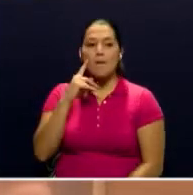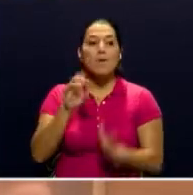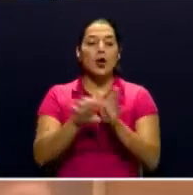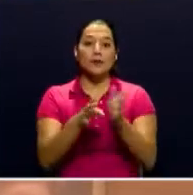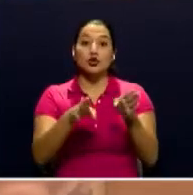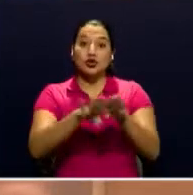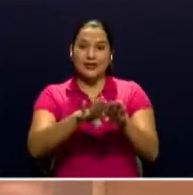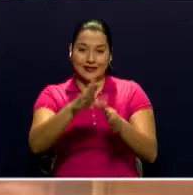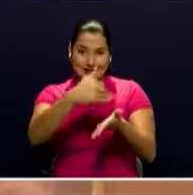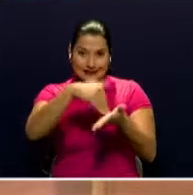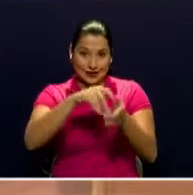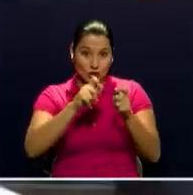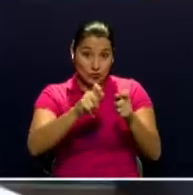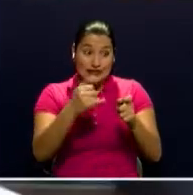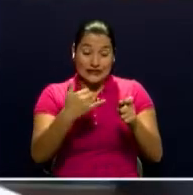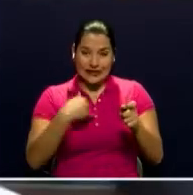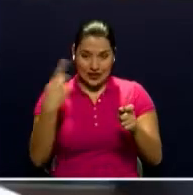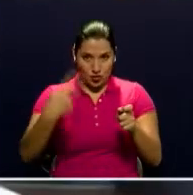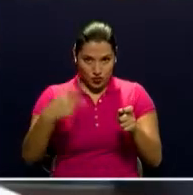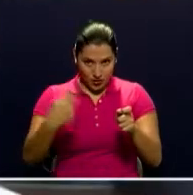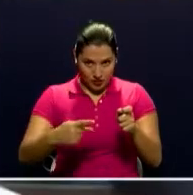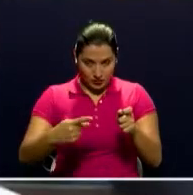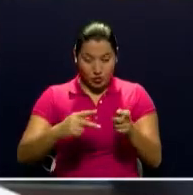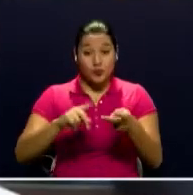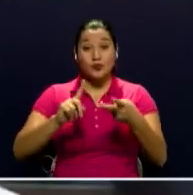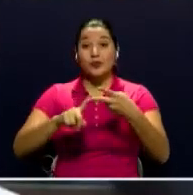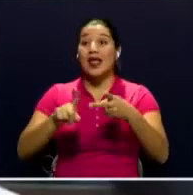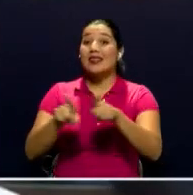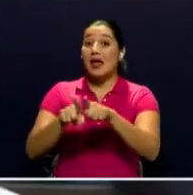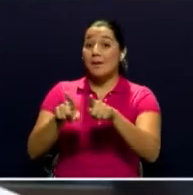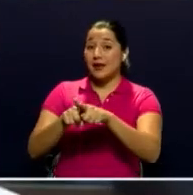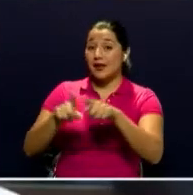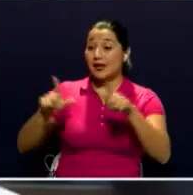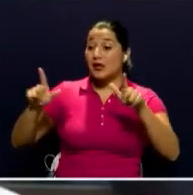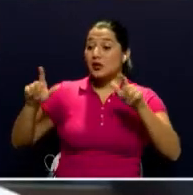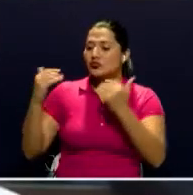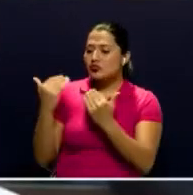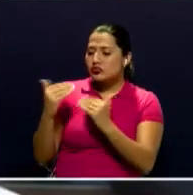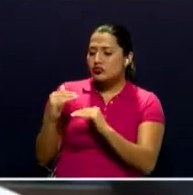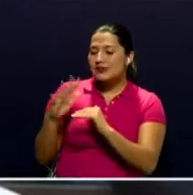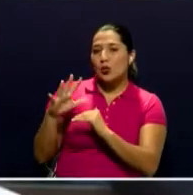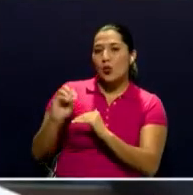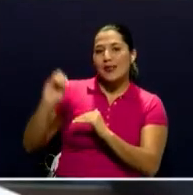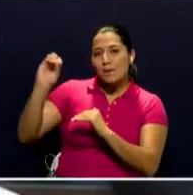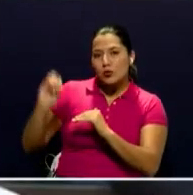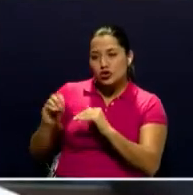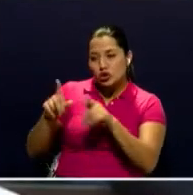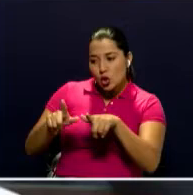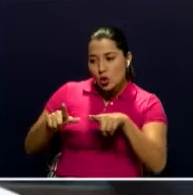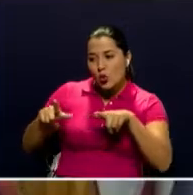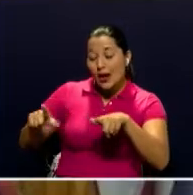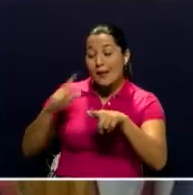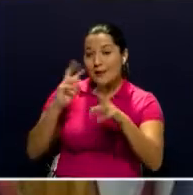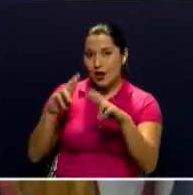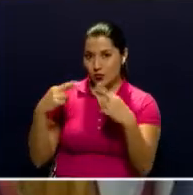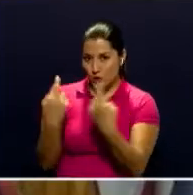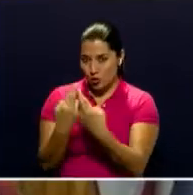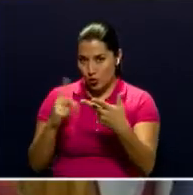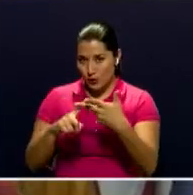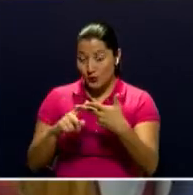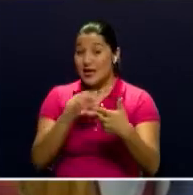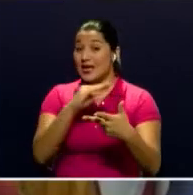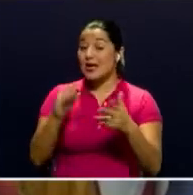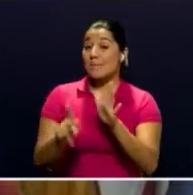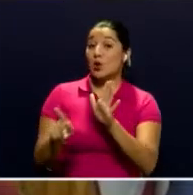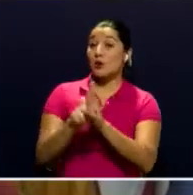la reducción en un 50% de la capacidad aprobada de espacios de reunión pública y la suspensión de viajes al extranjero para